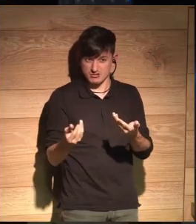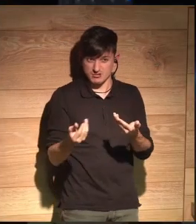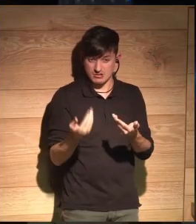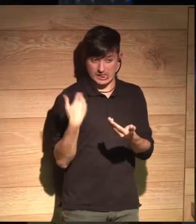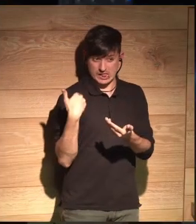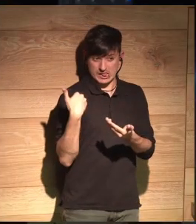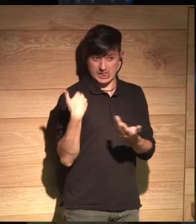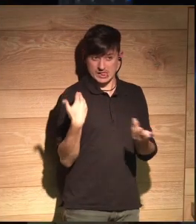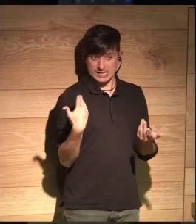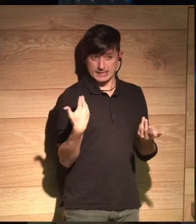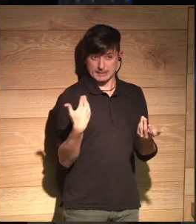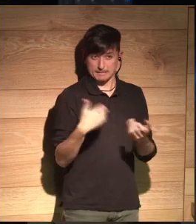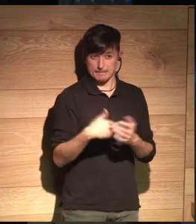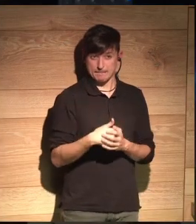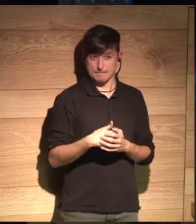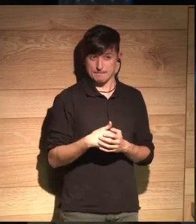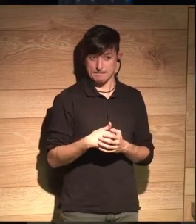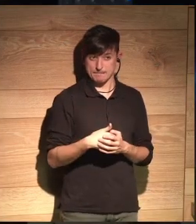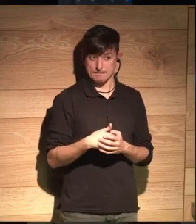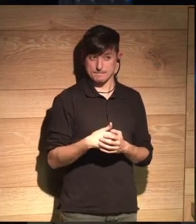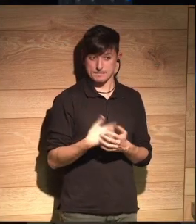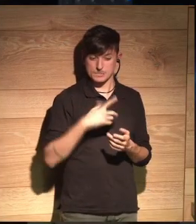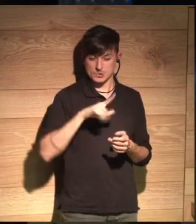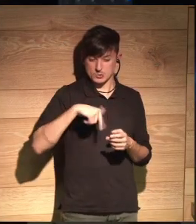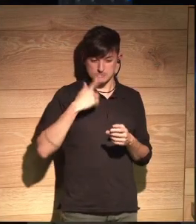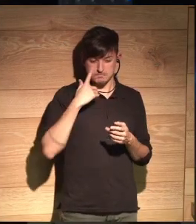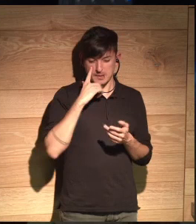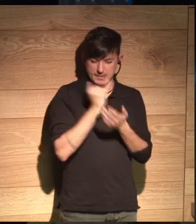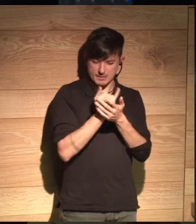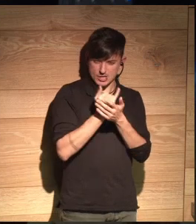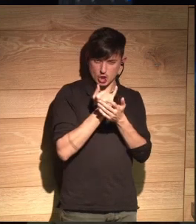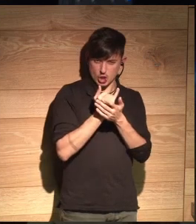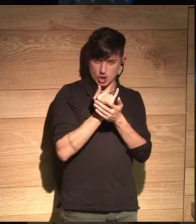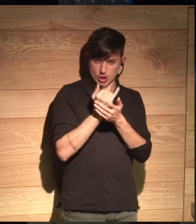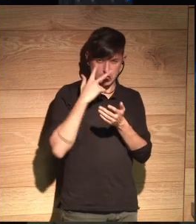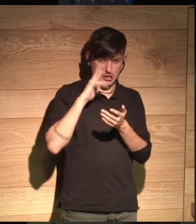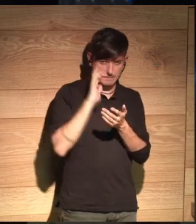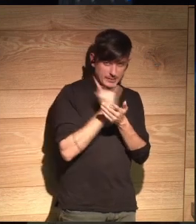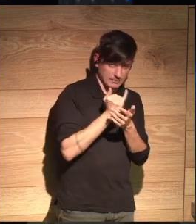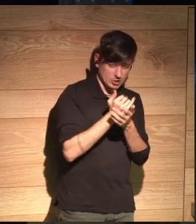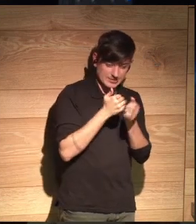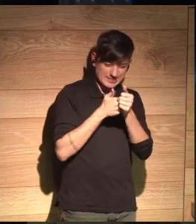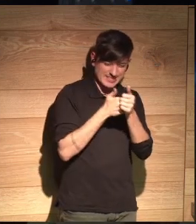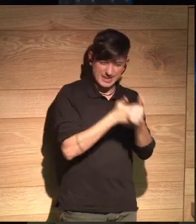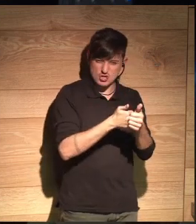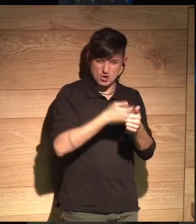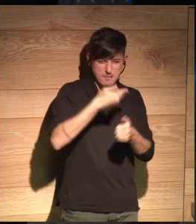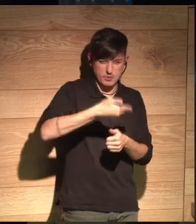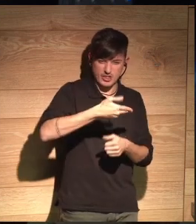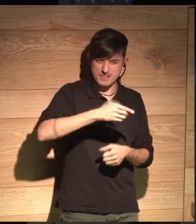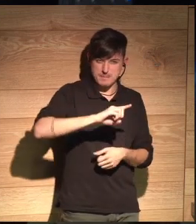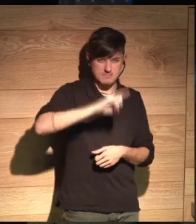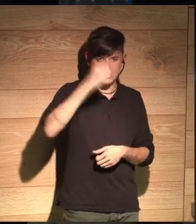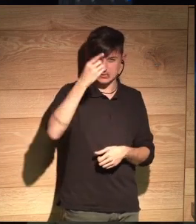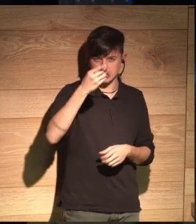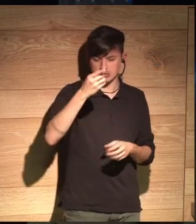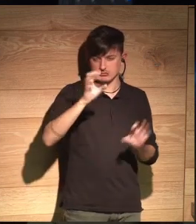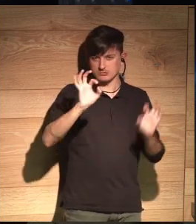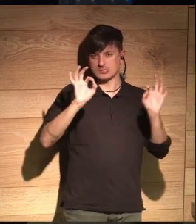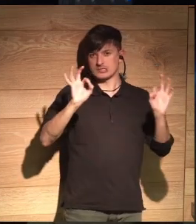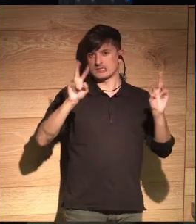últimos años hemos llevado como un experimento él es el seguimiento más importante de residuos de